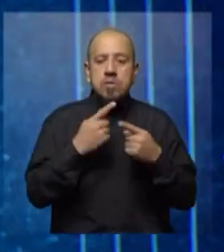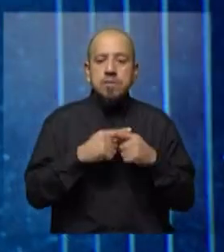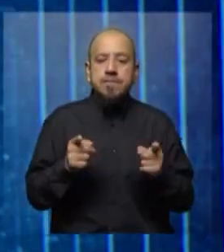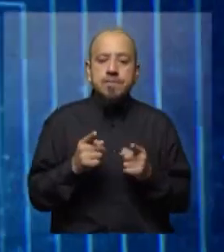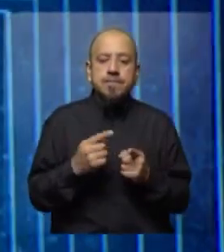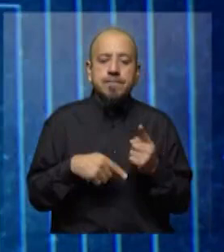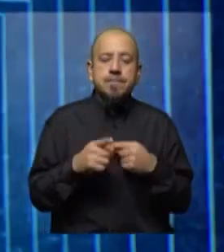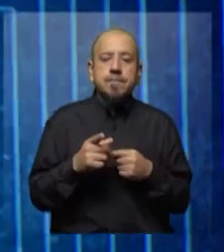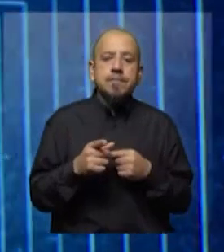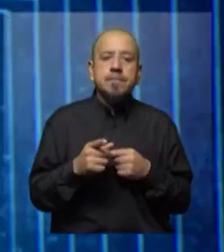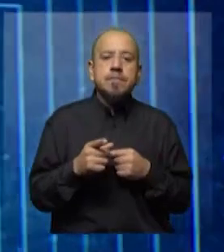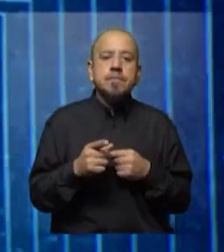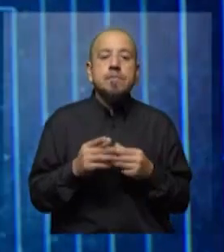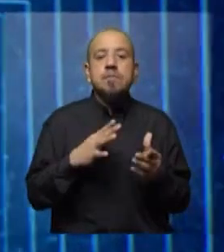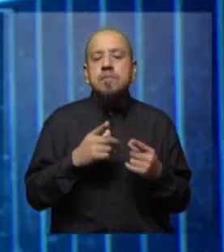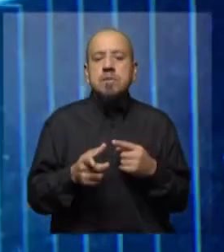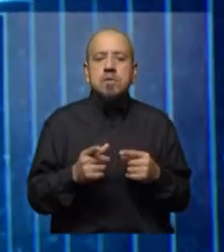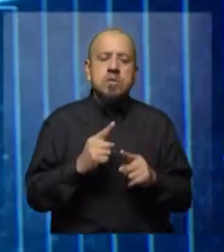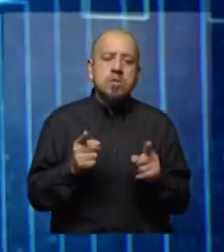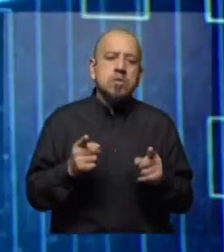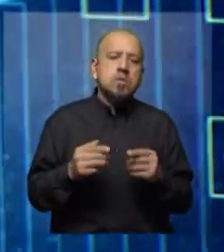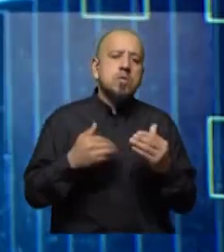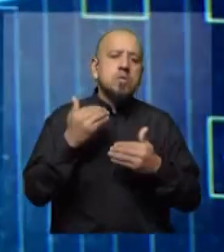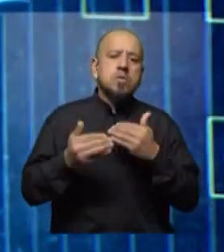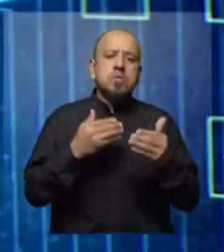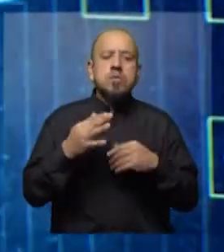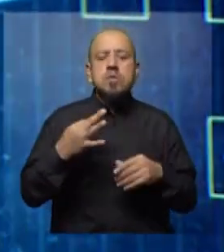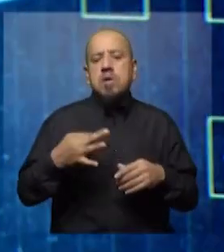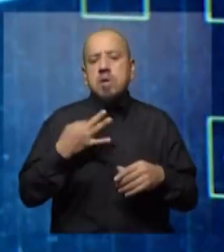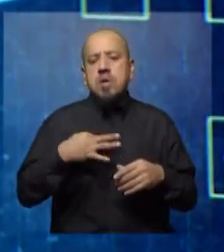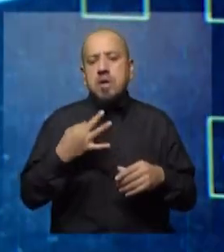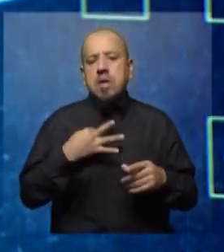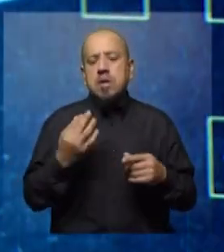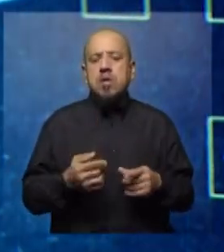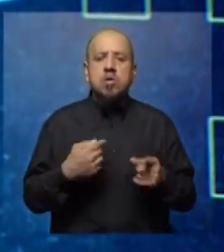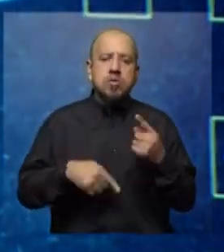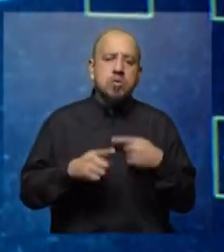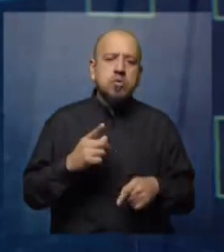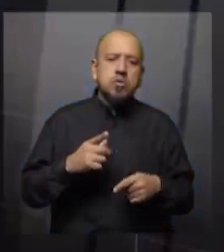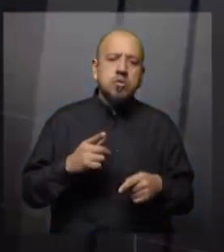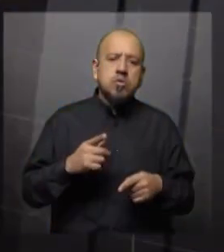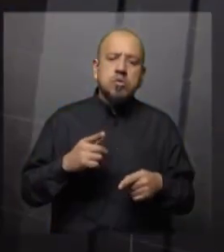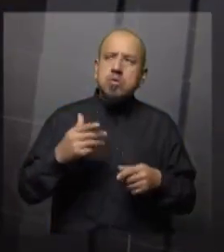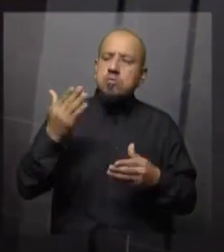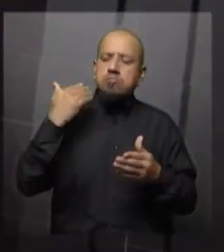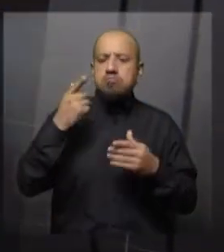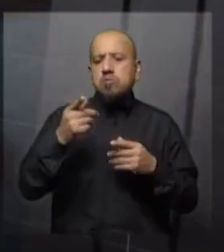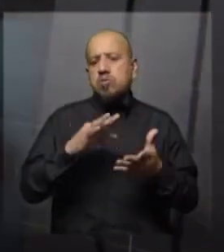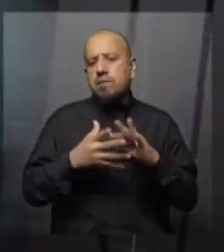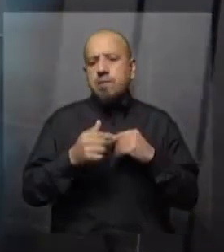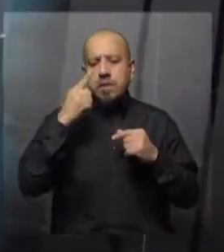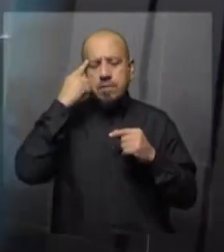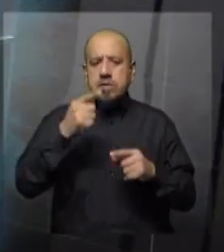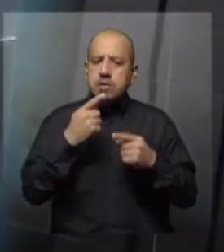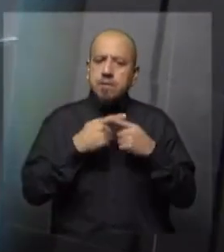a lo que pasaba en Europa donde no una tradición milenaria donde se vivía en un antiguo régimen monárquico impreg de una manera de